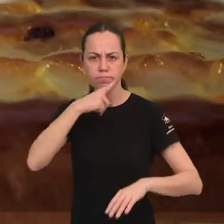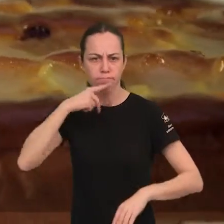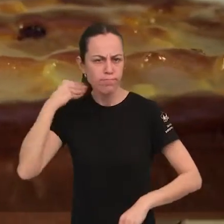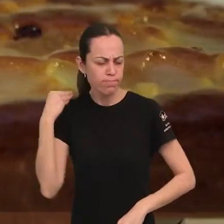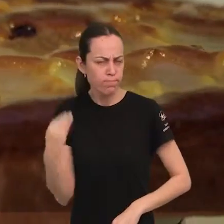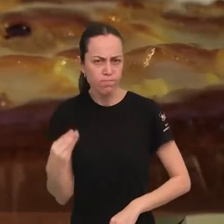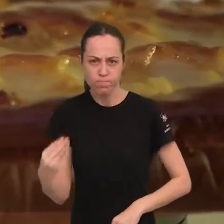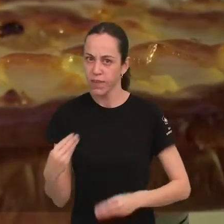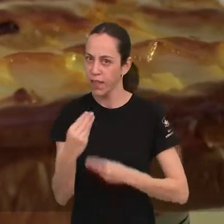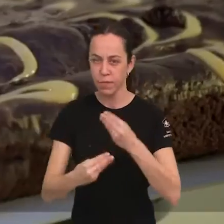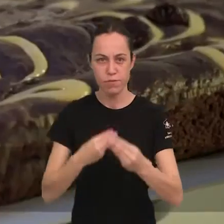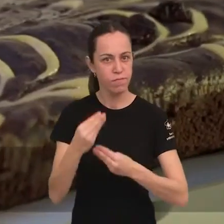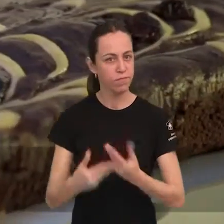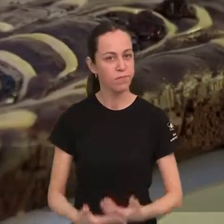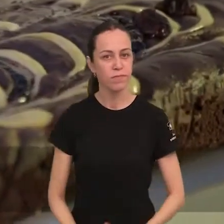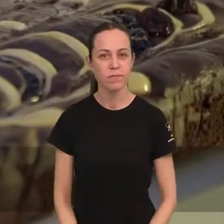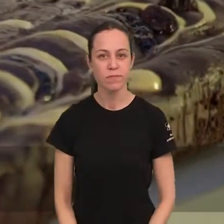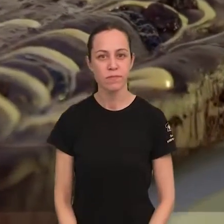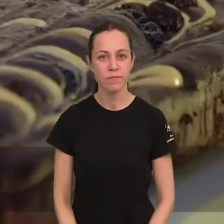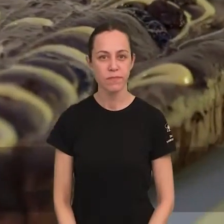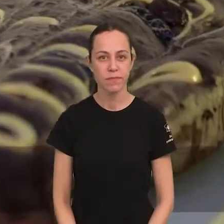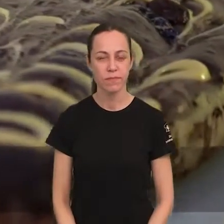dispuestos a conquistar.